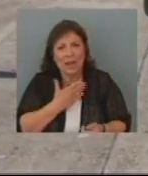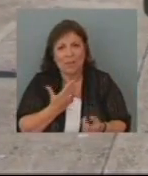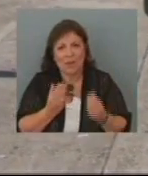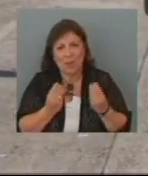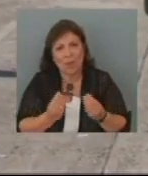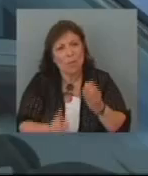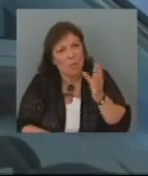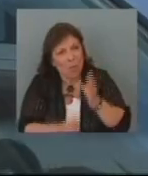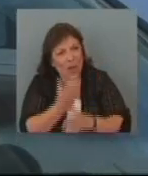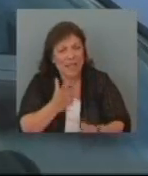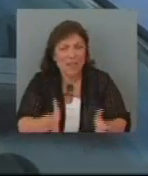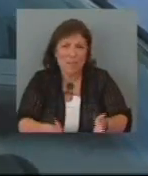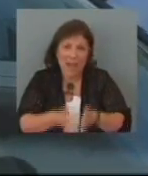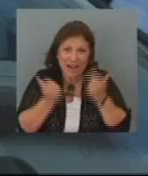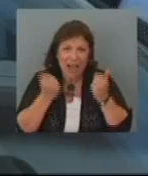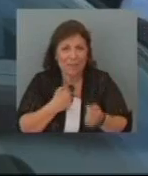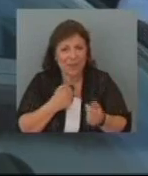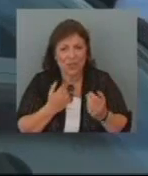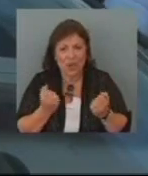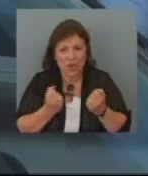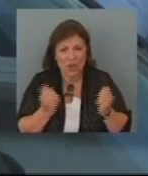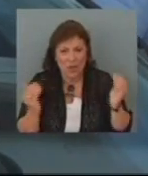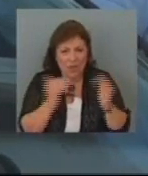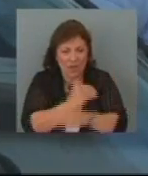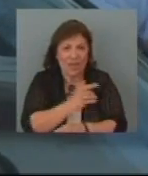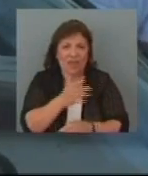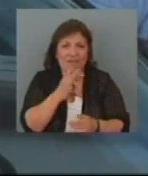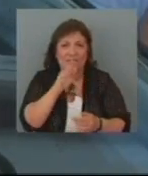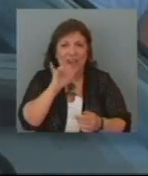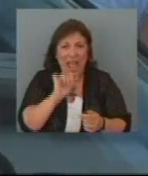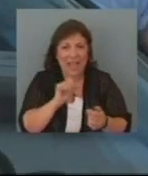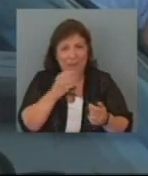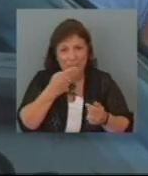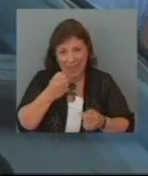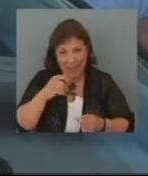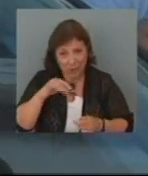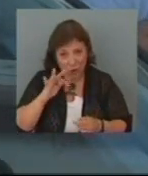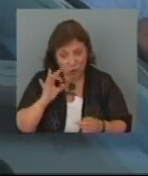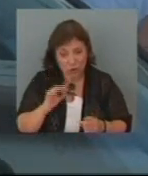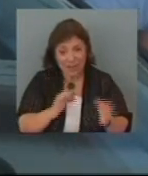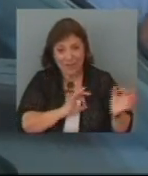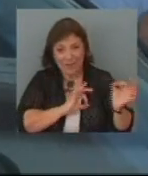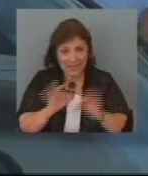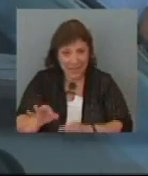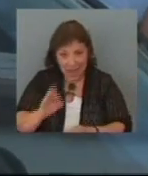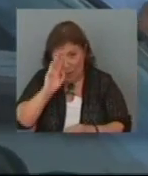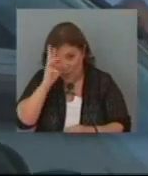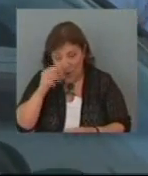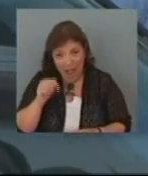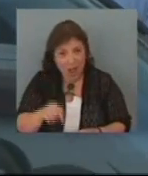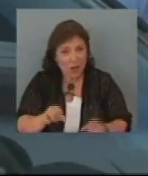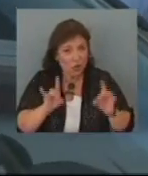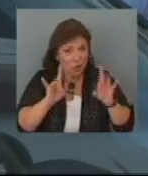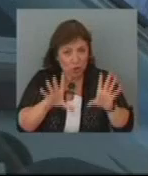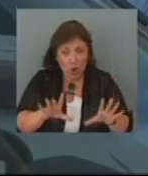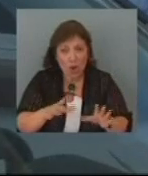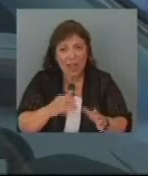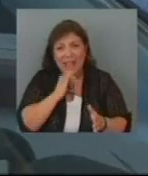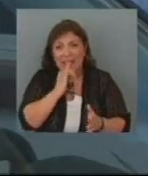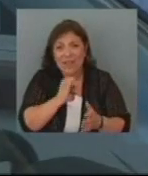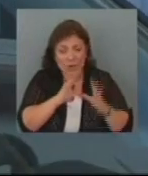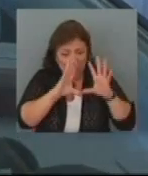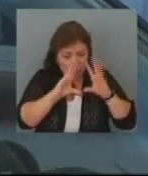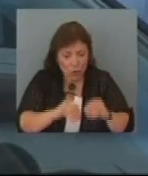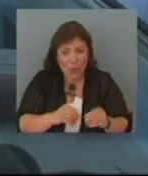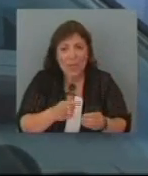solicitaban modernizar y agilizar el pasaje por la frontera de Fray Bentos, los turistas que lleguen a Uruguay ahora solo cargarán sus datos con personal